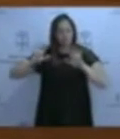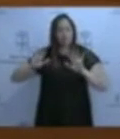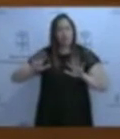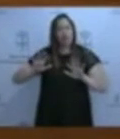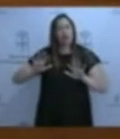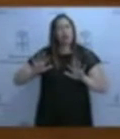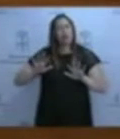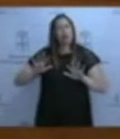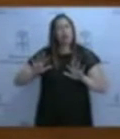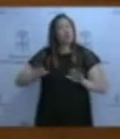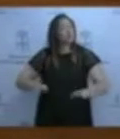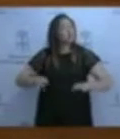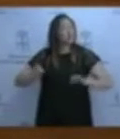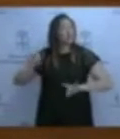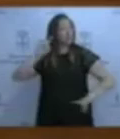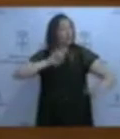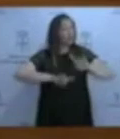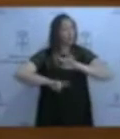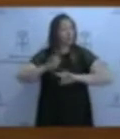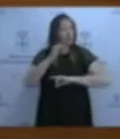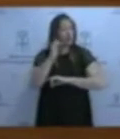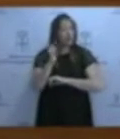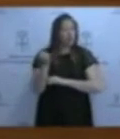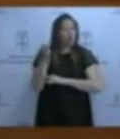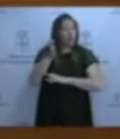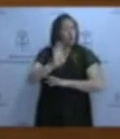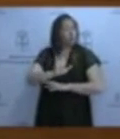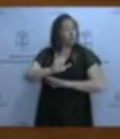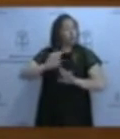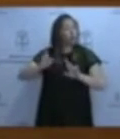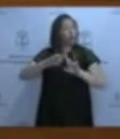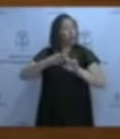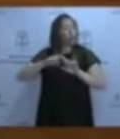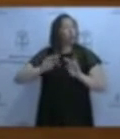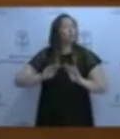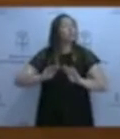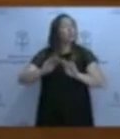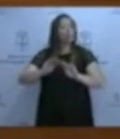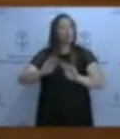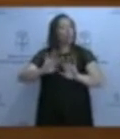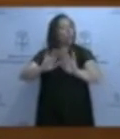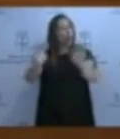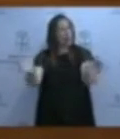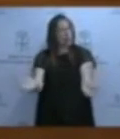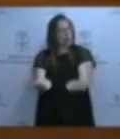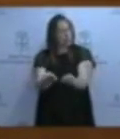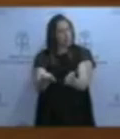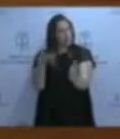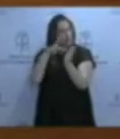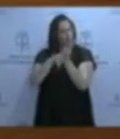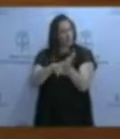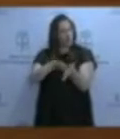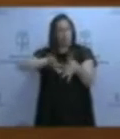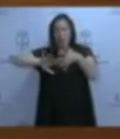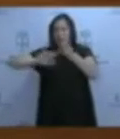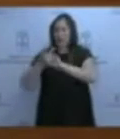siempre, ante cualquier problemática, planteanos la solución universal, que es la privatización. Y de esta forma nos presenta